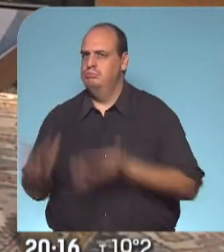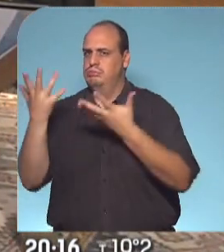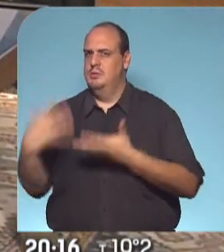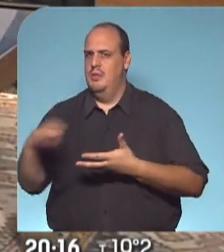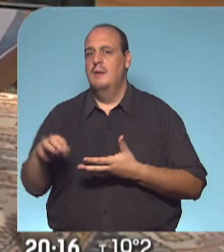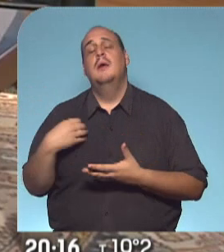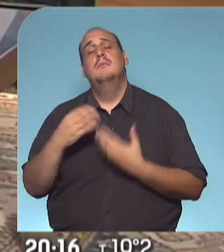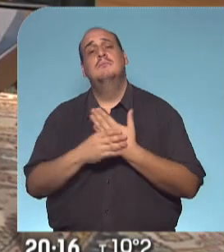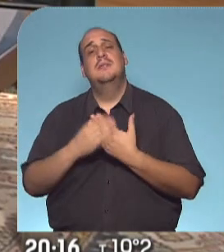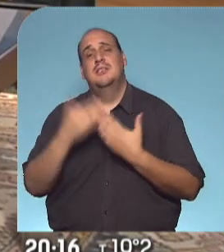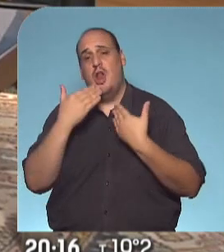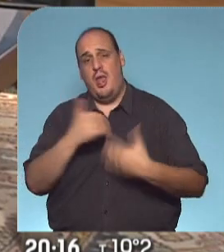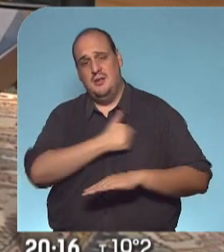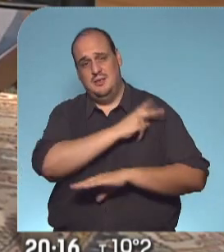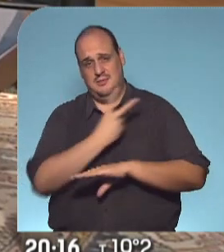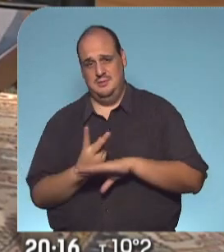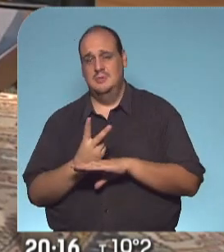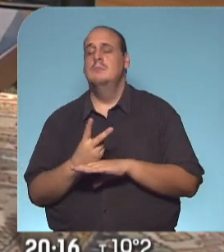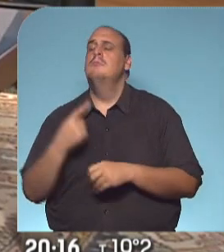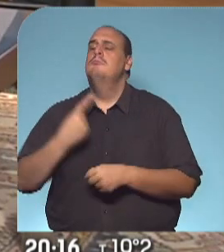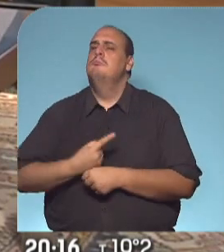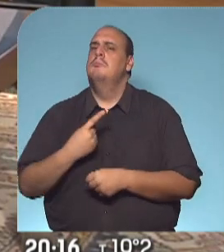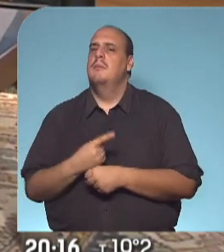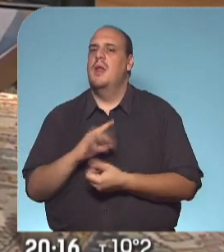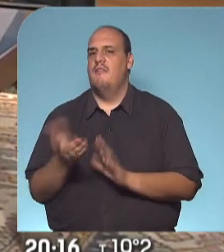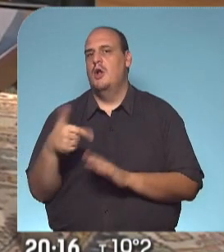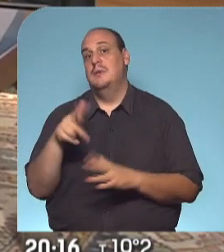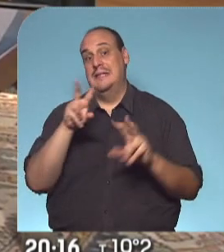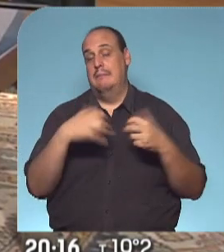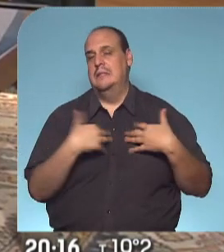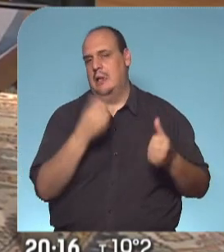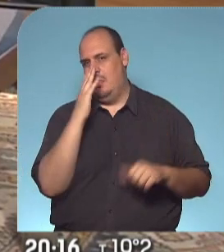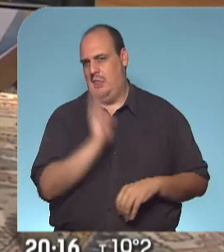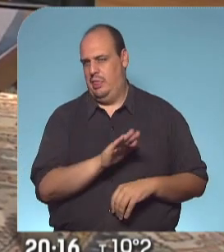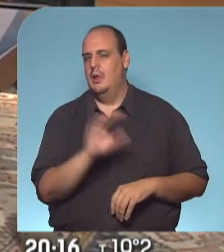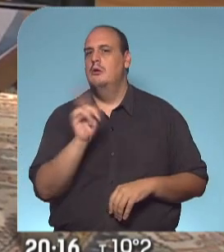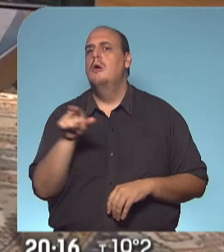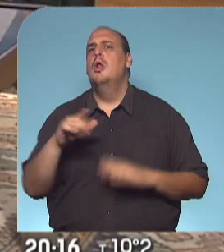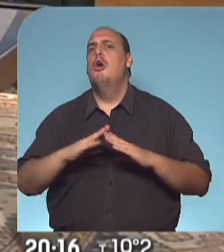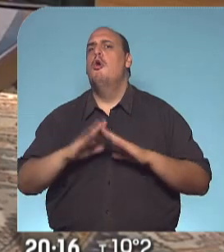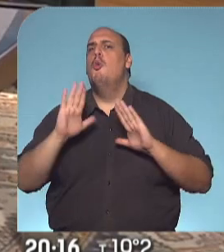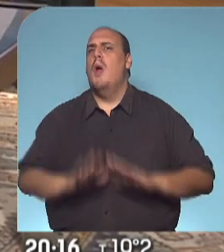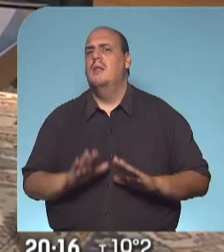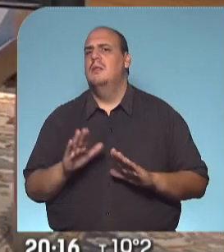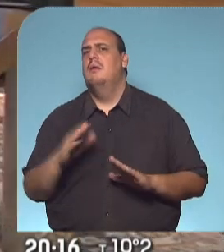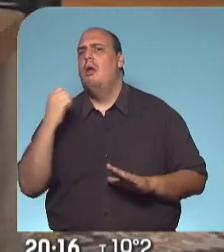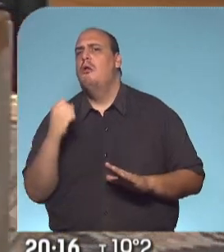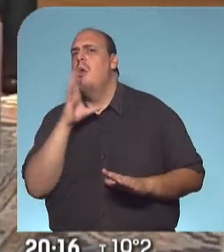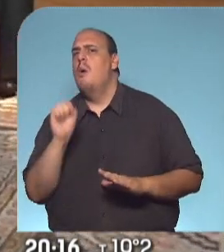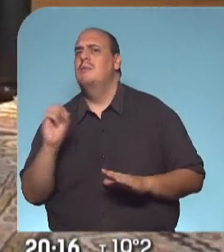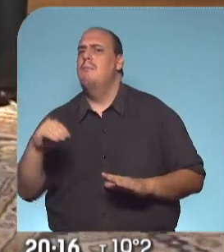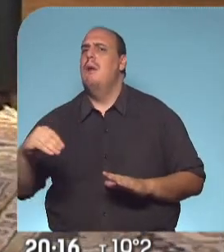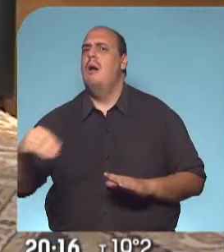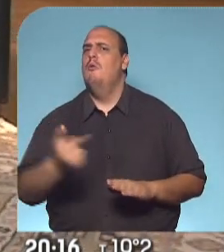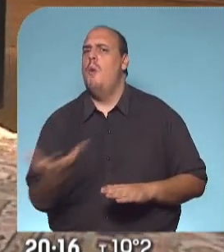por recibirnos. La primera pregunta es, sin menospreciar a la salud, ¿cuánta más cuarentena puede soportar la economía?